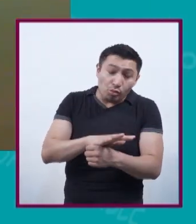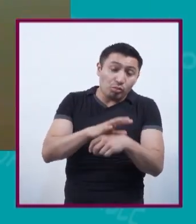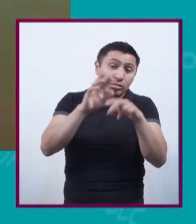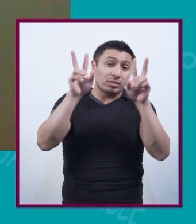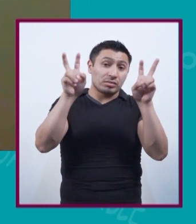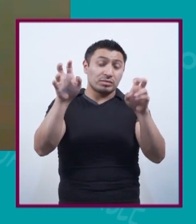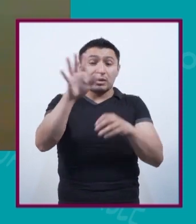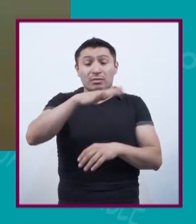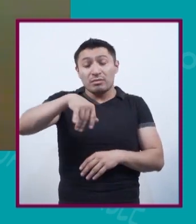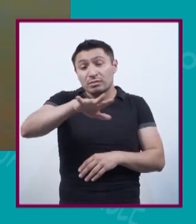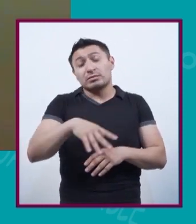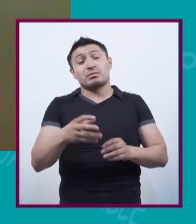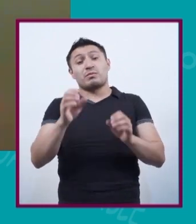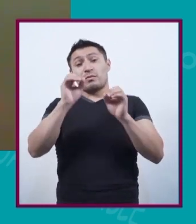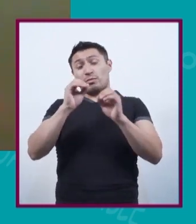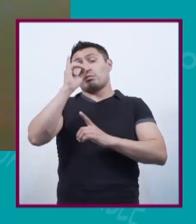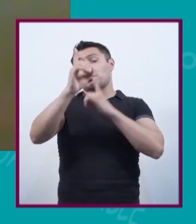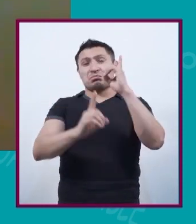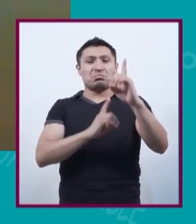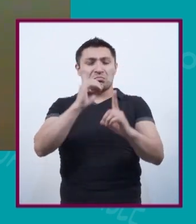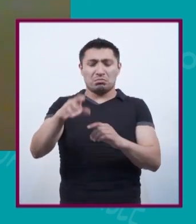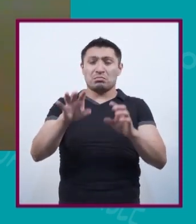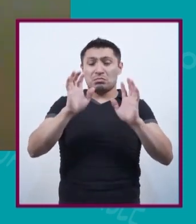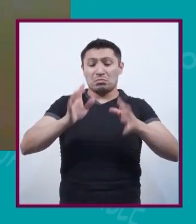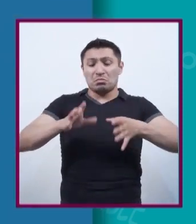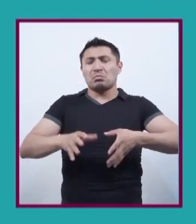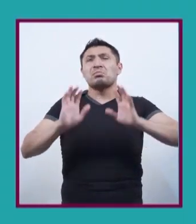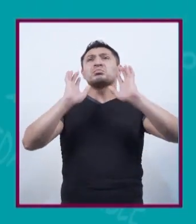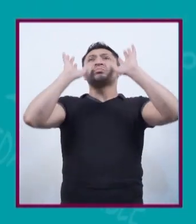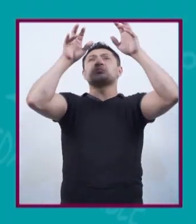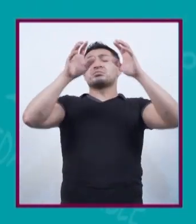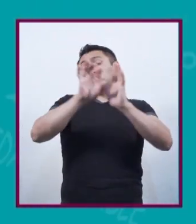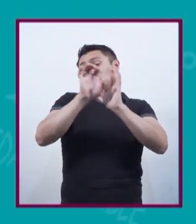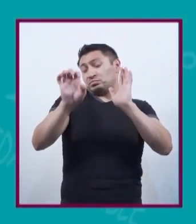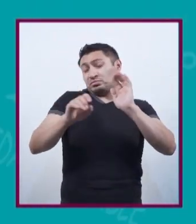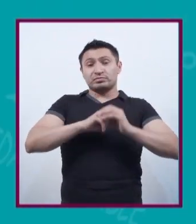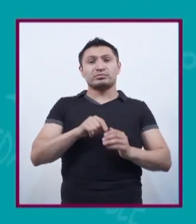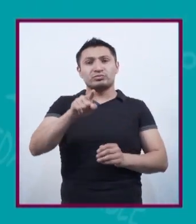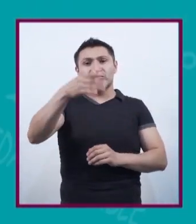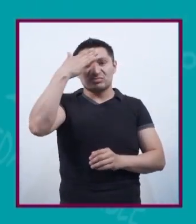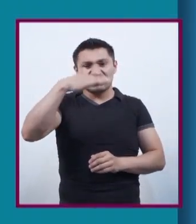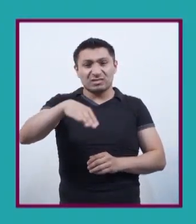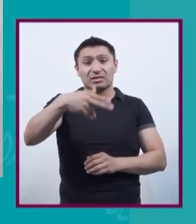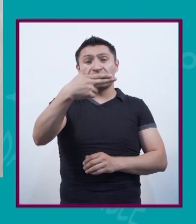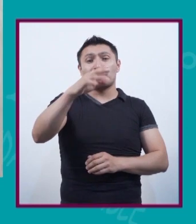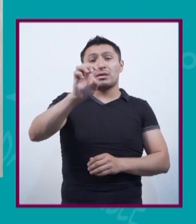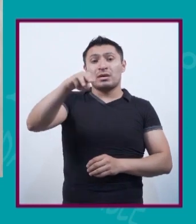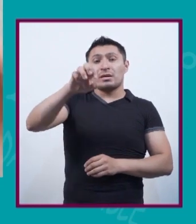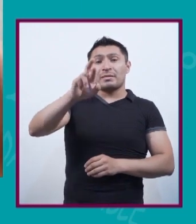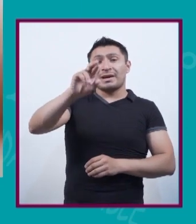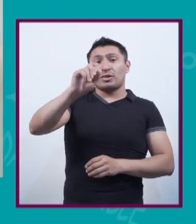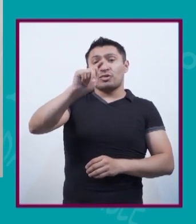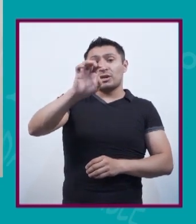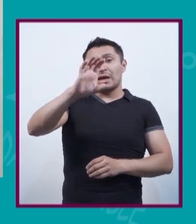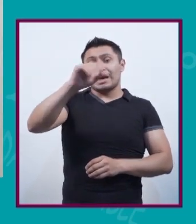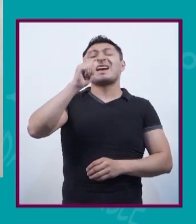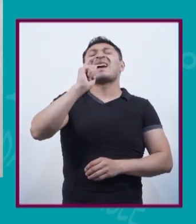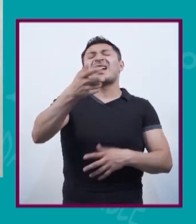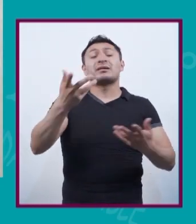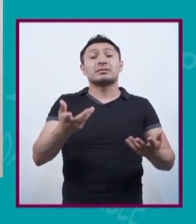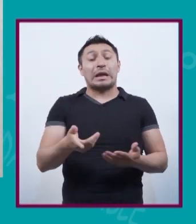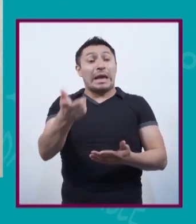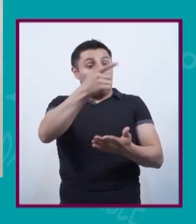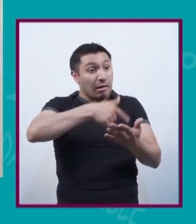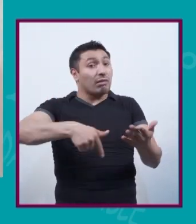COVID-19 o tal vez los deportes, por ejemplo, el básquetbol. ¿Sabes qué es una hemeroteca? Bueno, la hemeroteca es un lugar donde